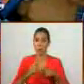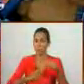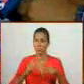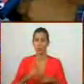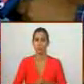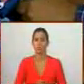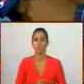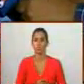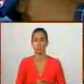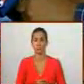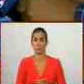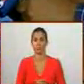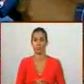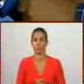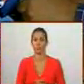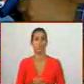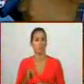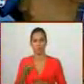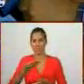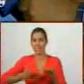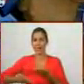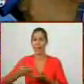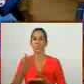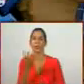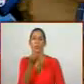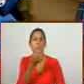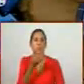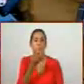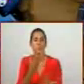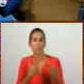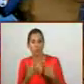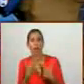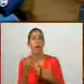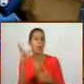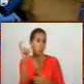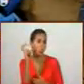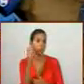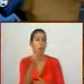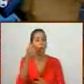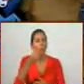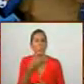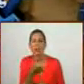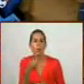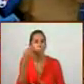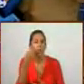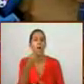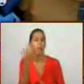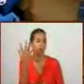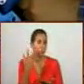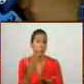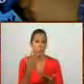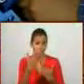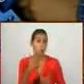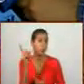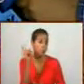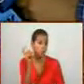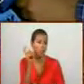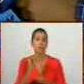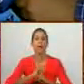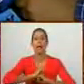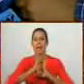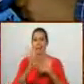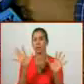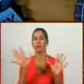hemos hecho, bueno, este intercambio con ellos para evaluarlo, para escuchar sus opiniones. Tenemos ya más claro